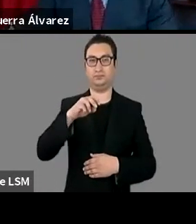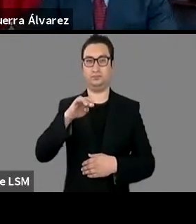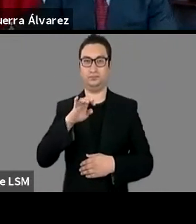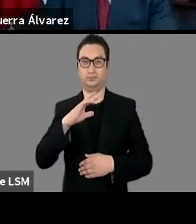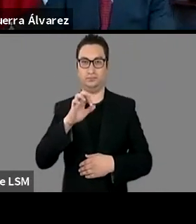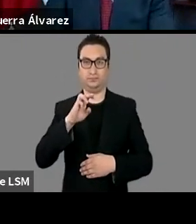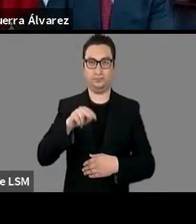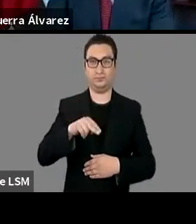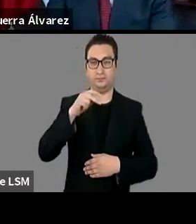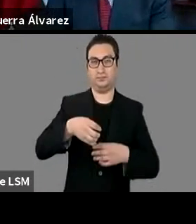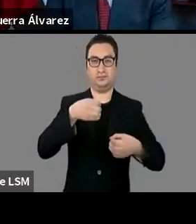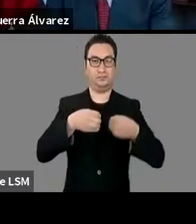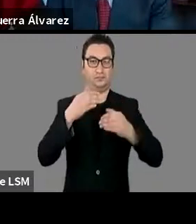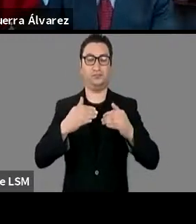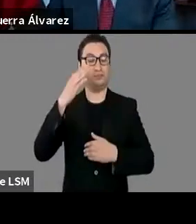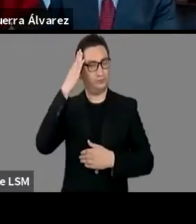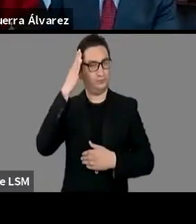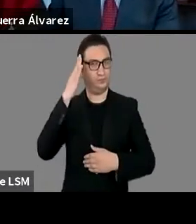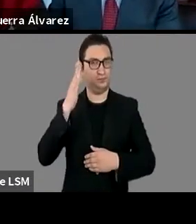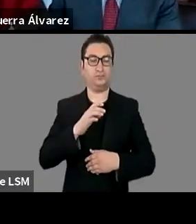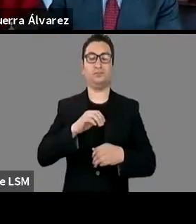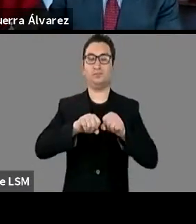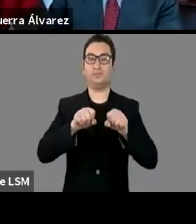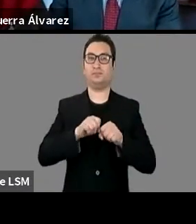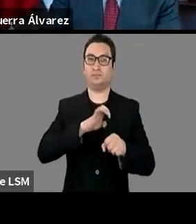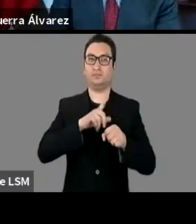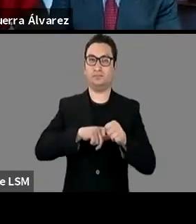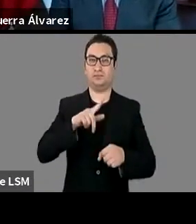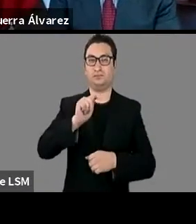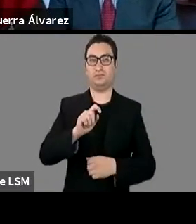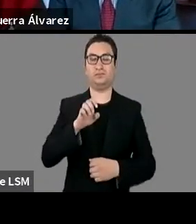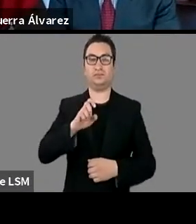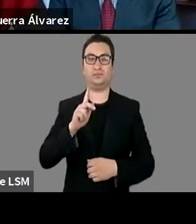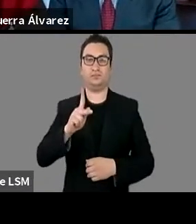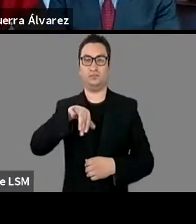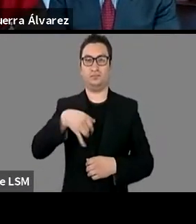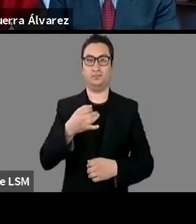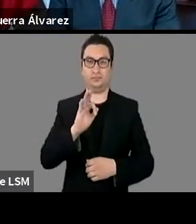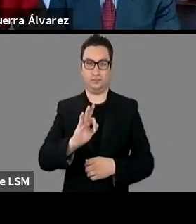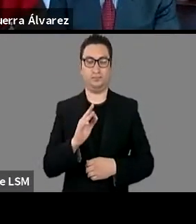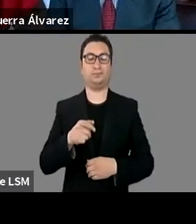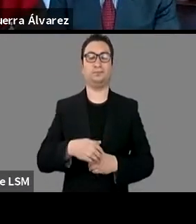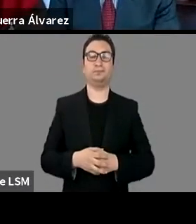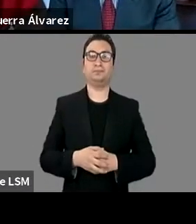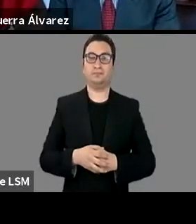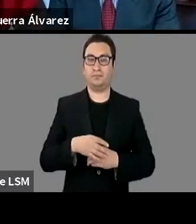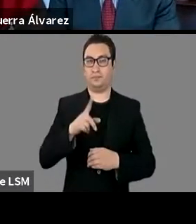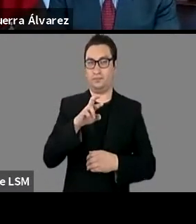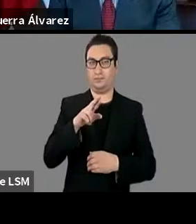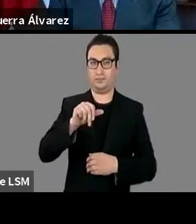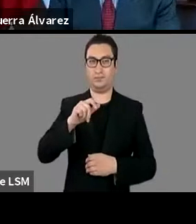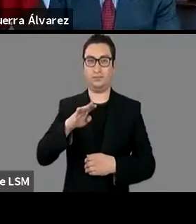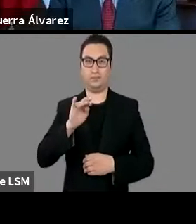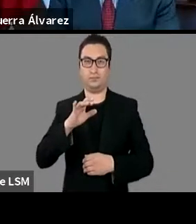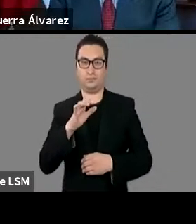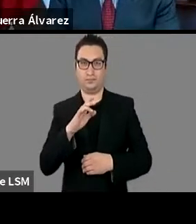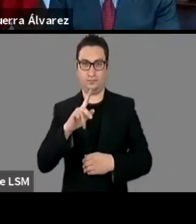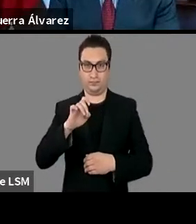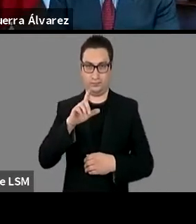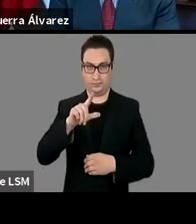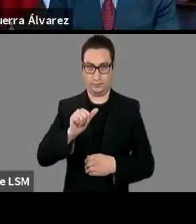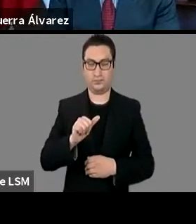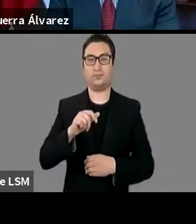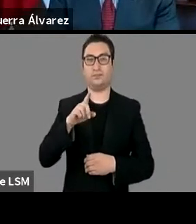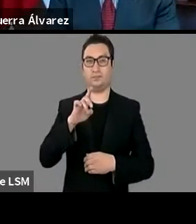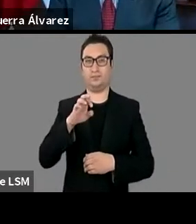Sala Especializada del Tribunal Electoral del Poder Judicial de la Federación, doctora Blanca Estela del